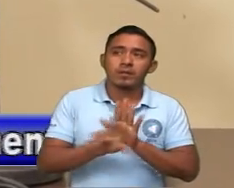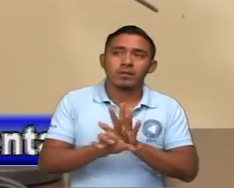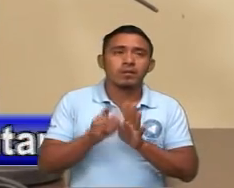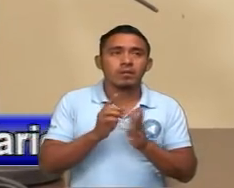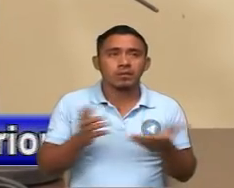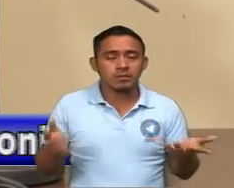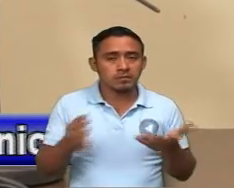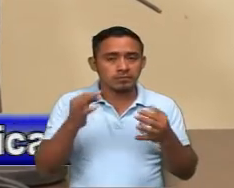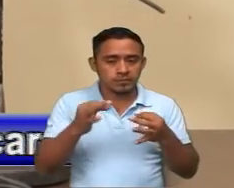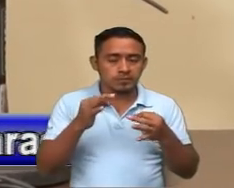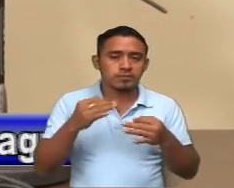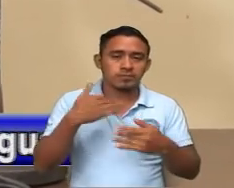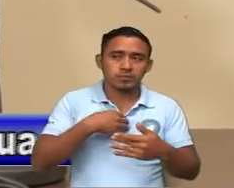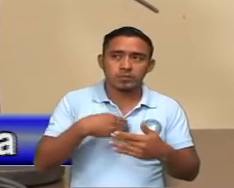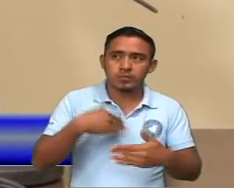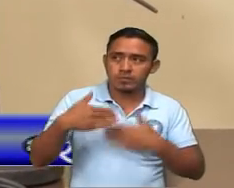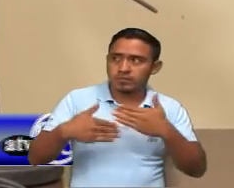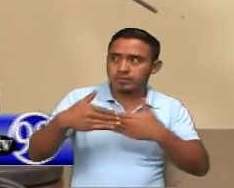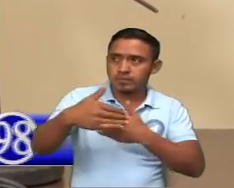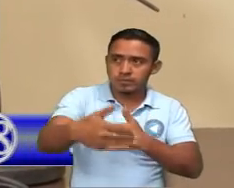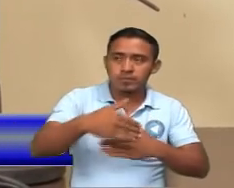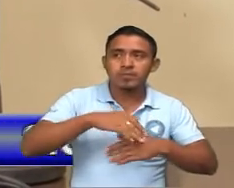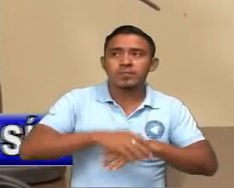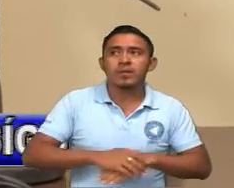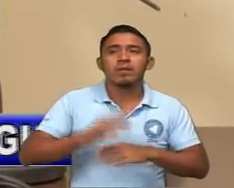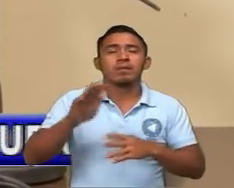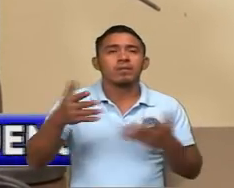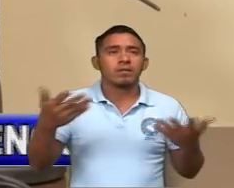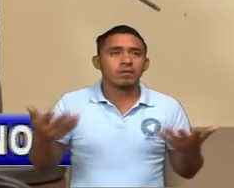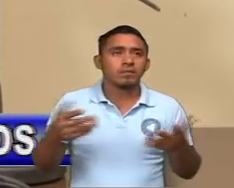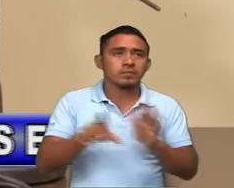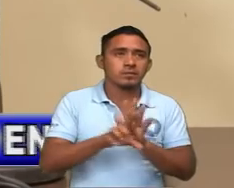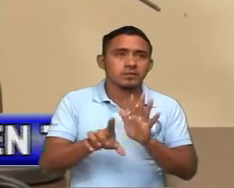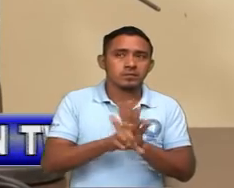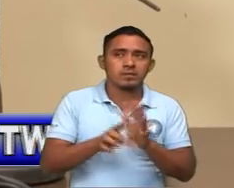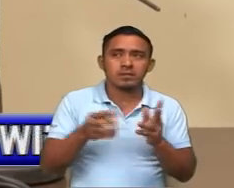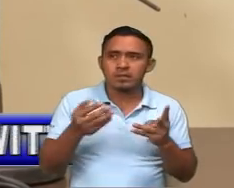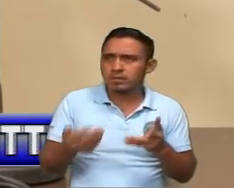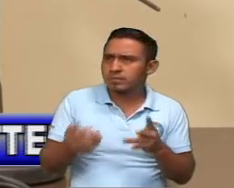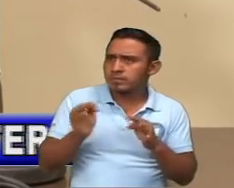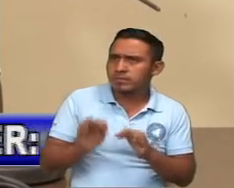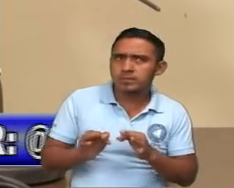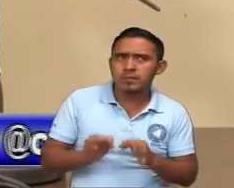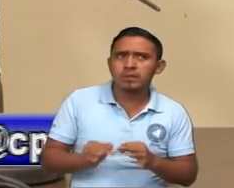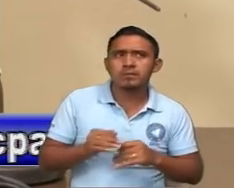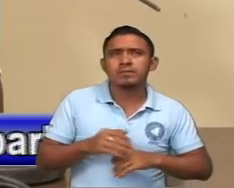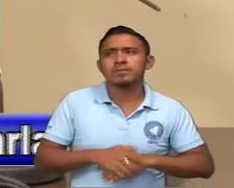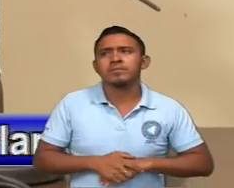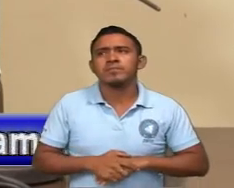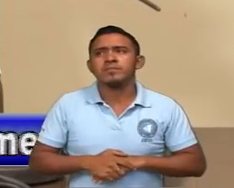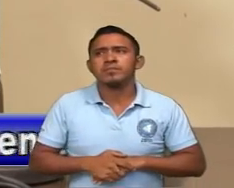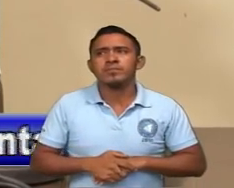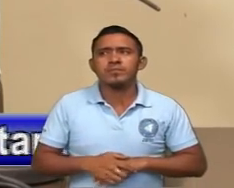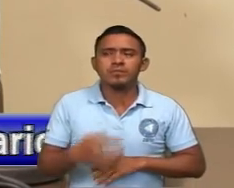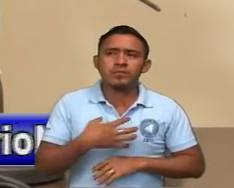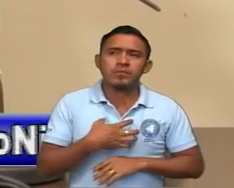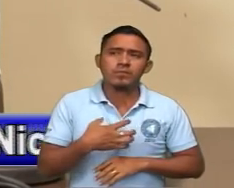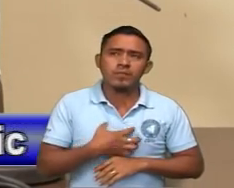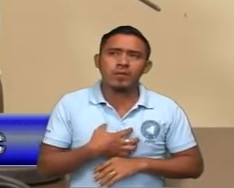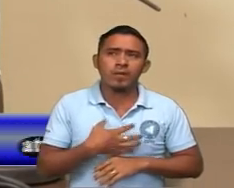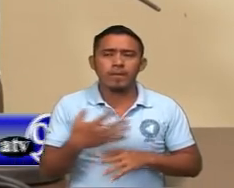y procedimientos del Poder Ejecutivo, y ley número 185, Código del Trabajo, en sus artículos 66